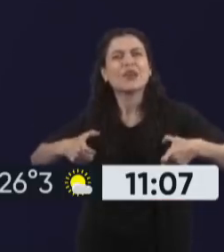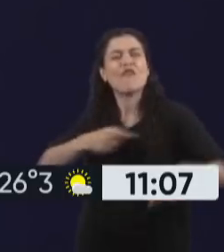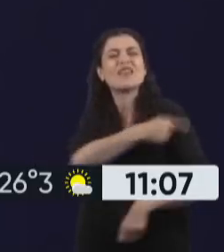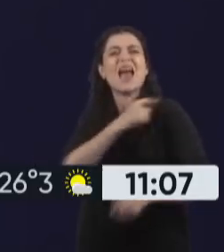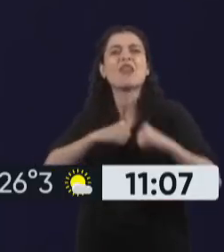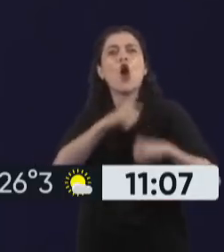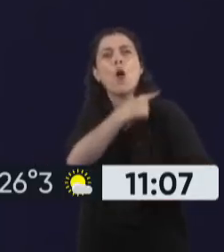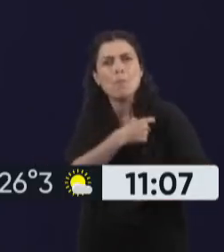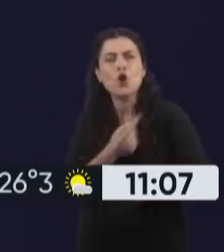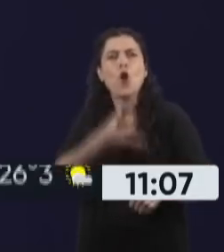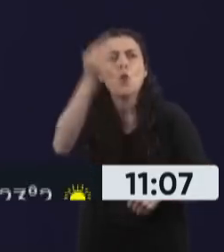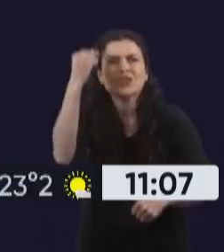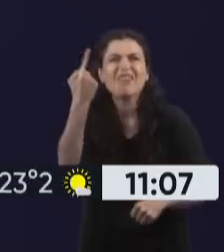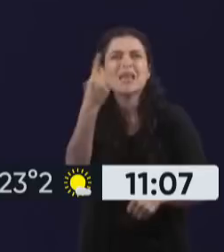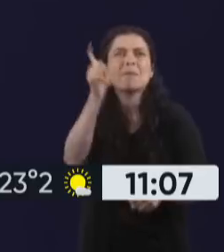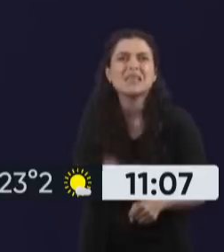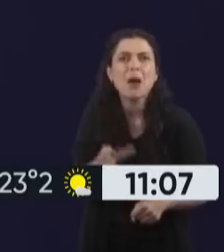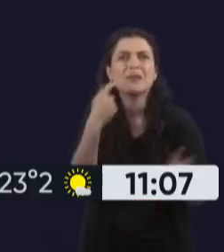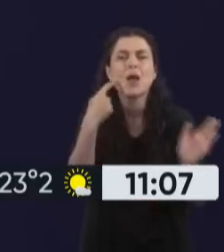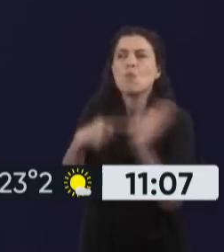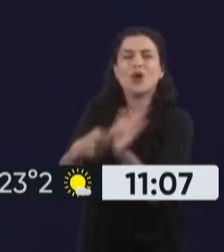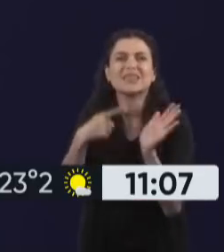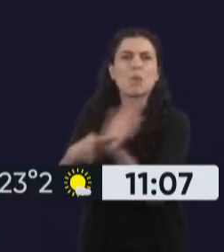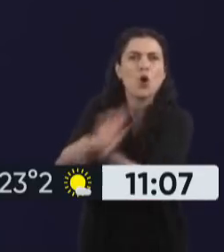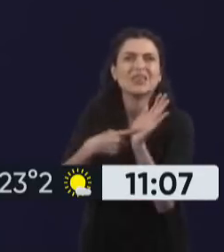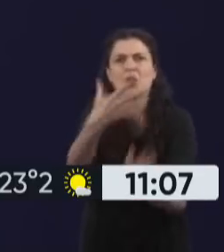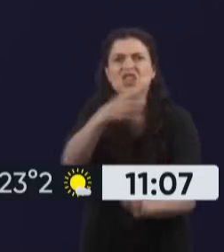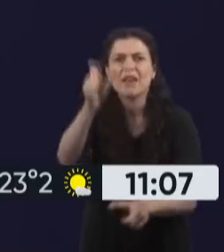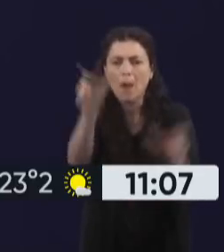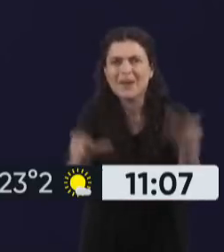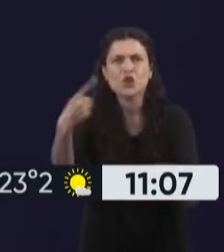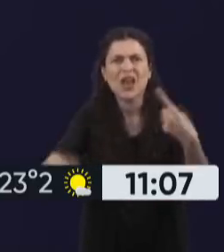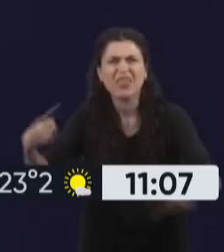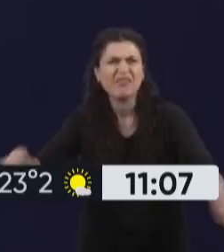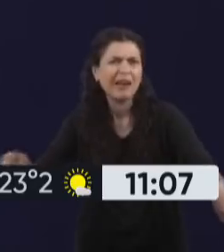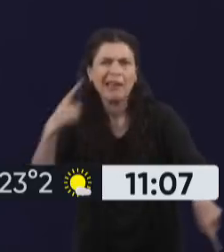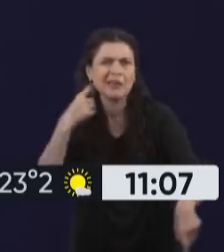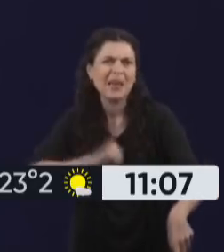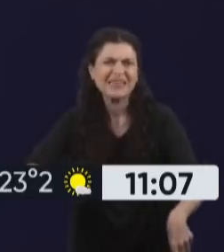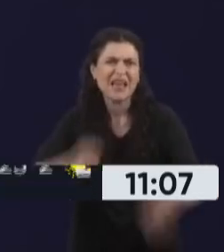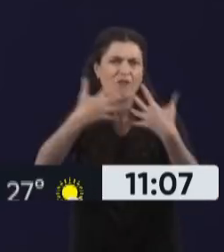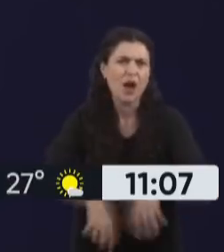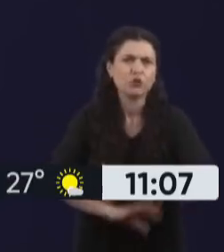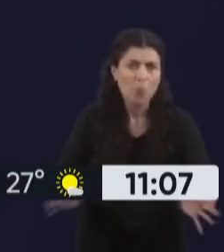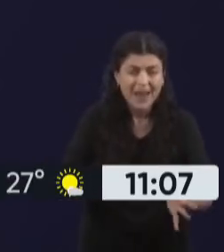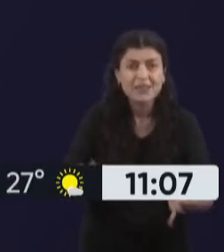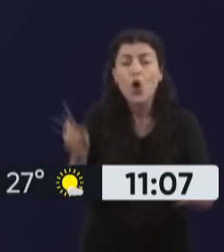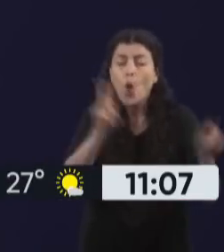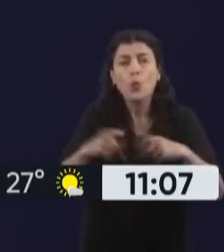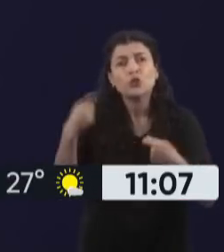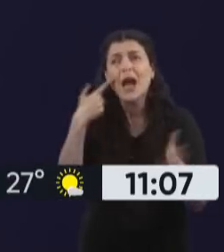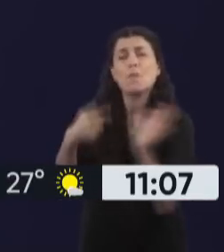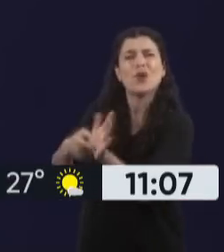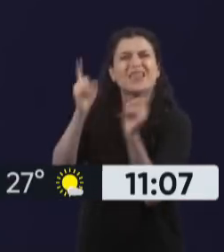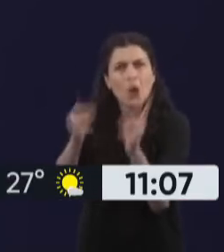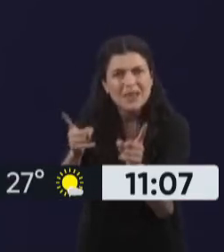150 veces, o sea, en 150 pacientes distintos, la misma radiografía de hombro para obtener la pensión. Bueno,